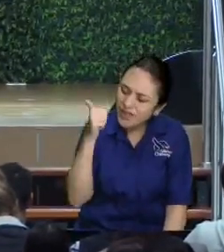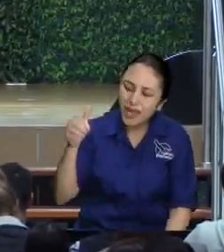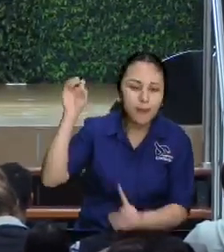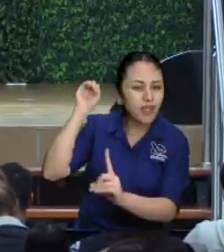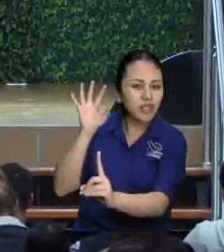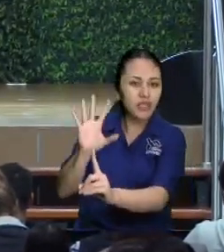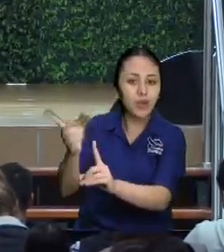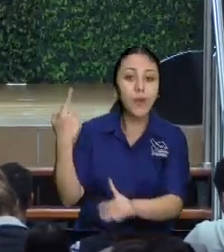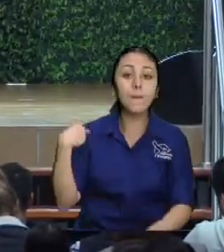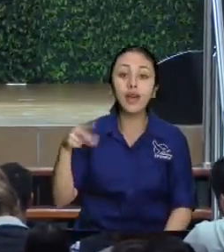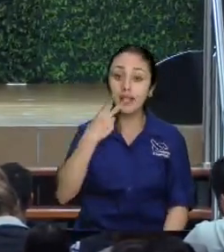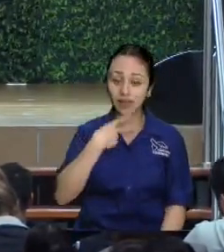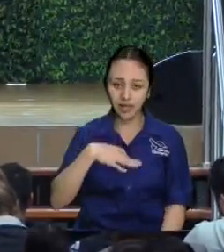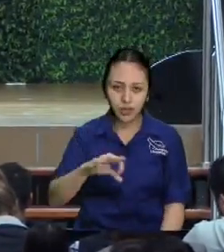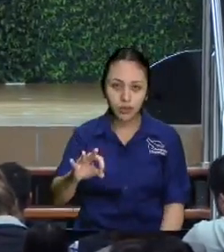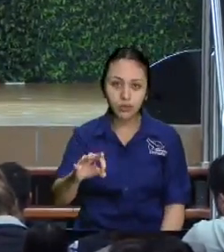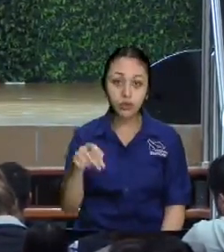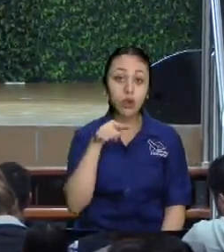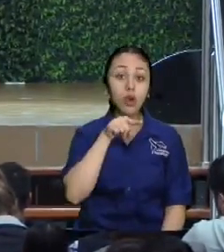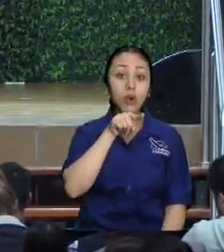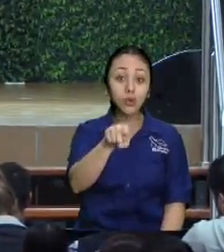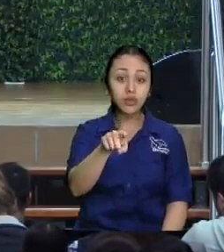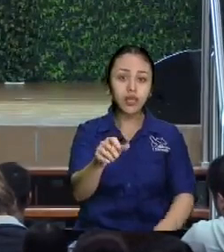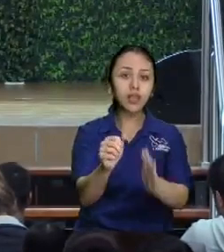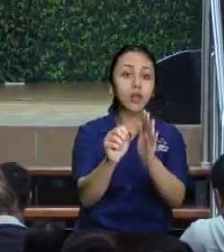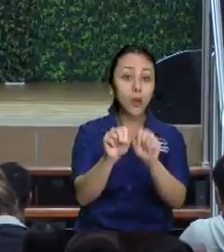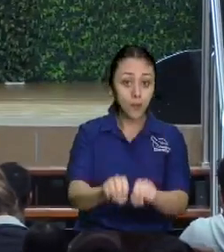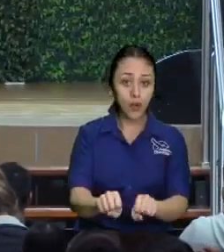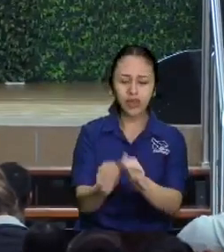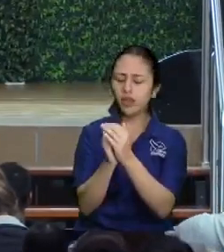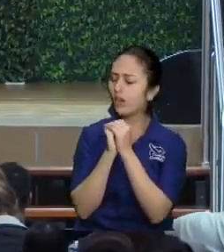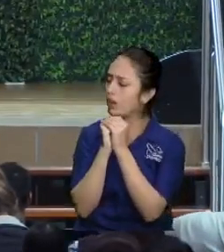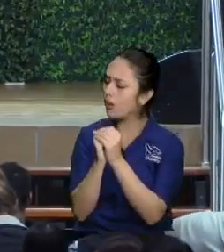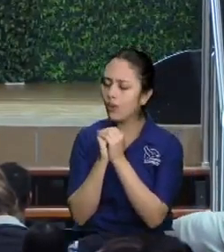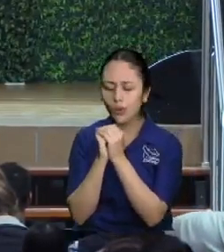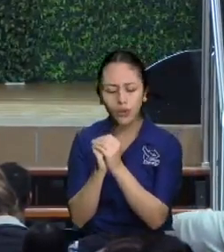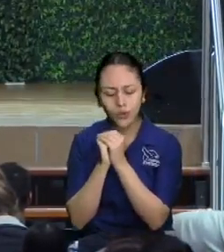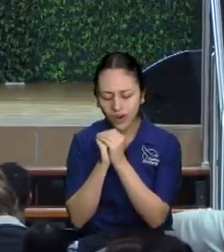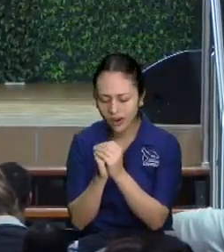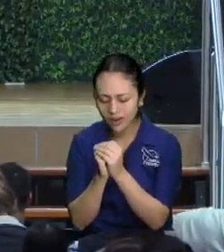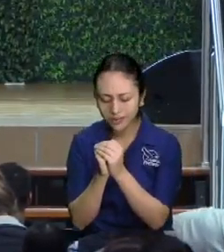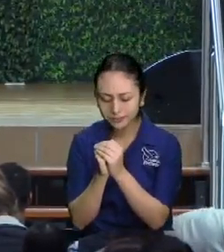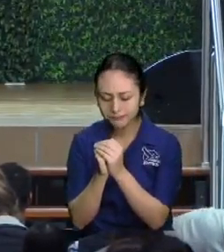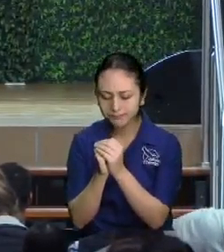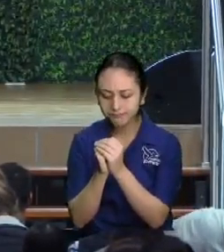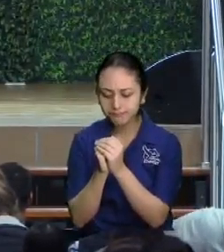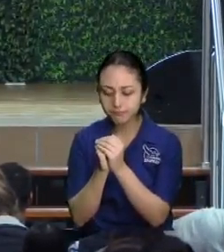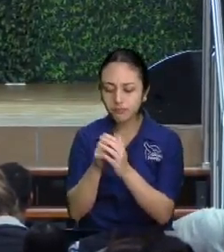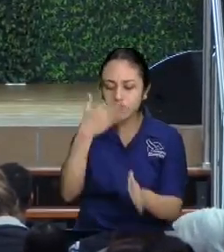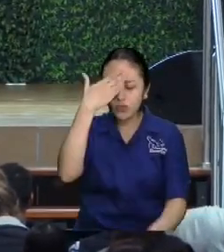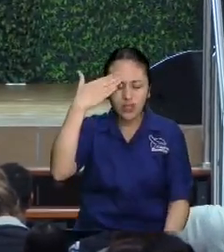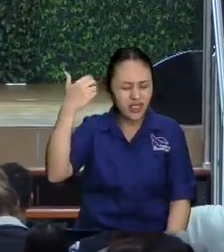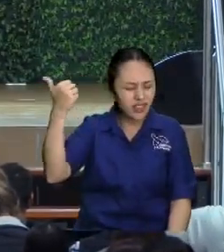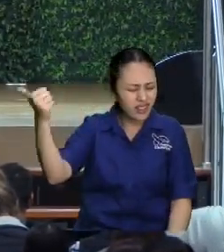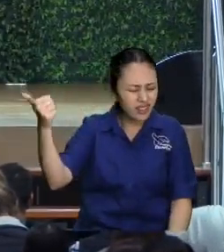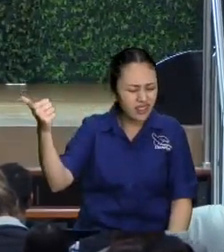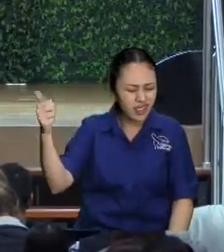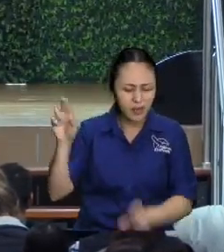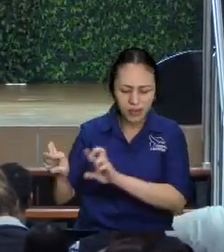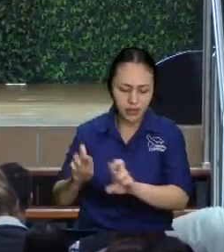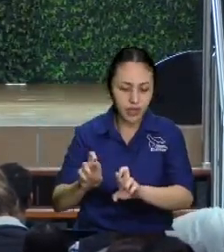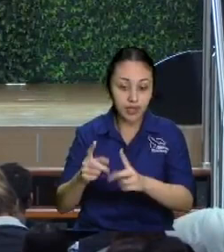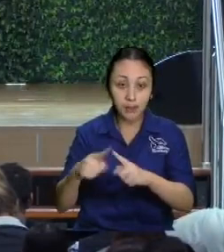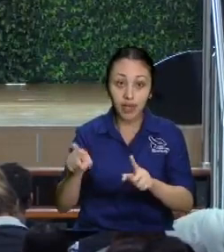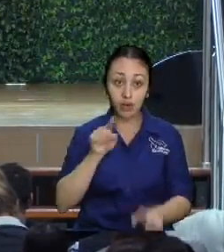Usted puede orar y olvidársele cualquier persona, pero no sus